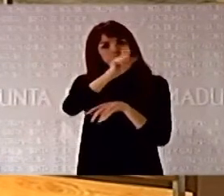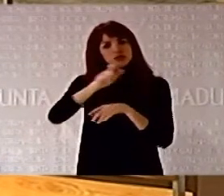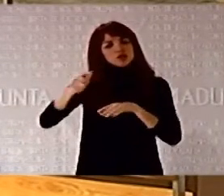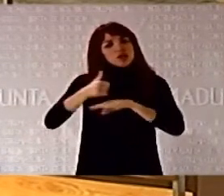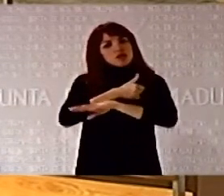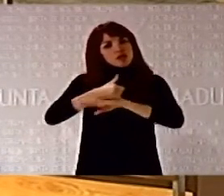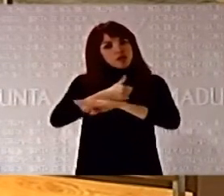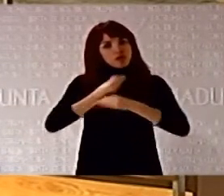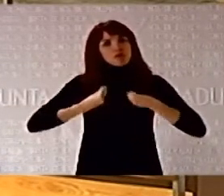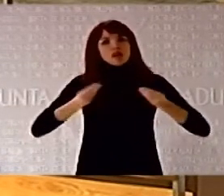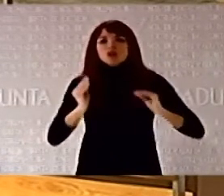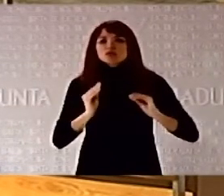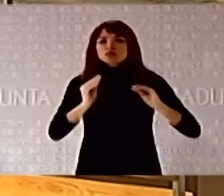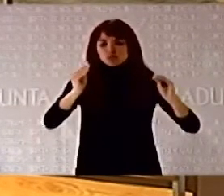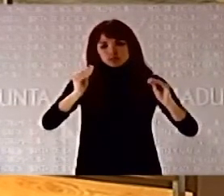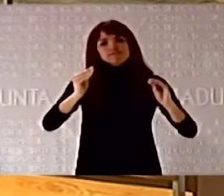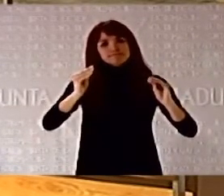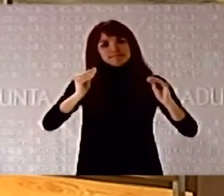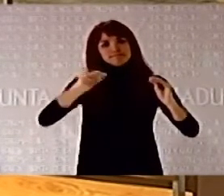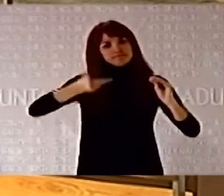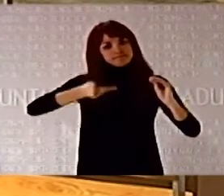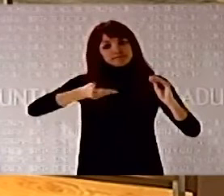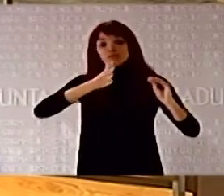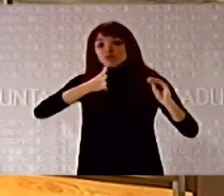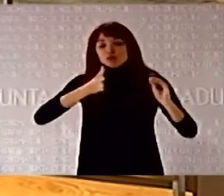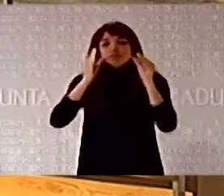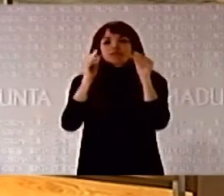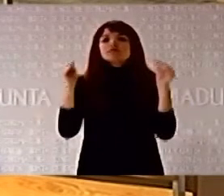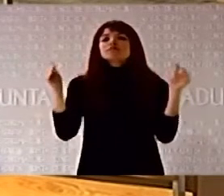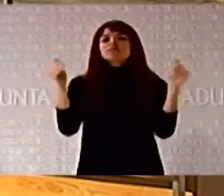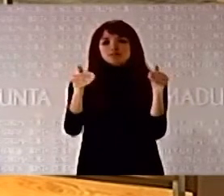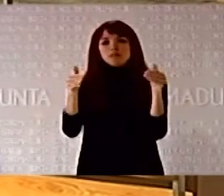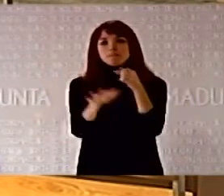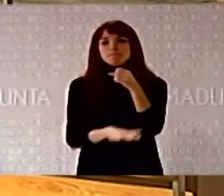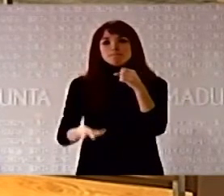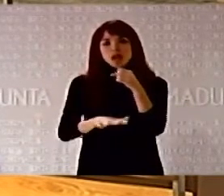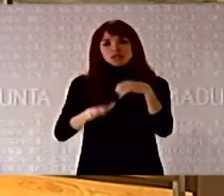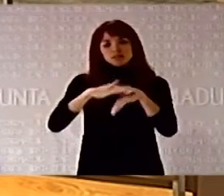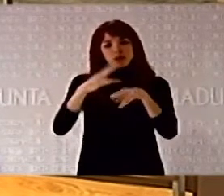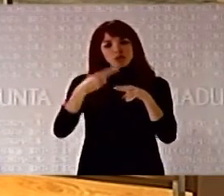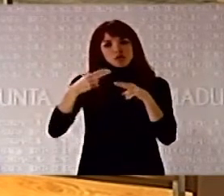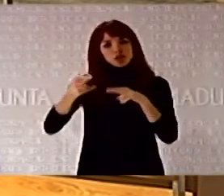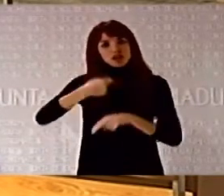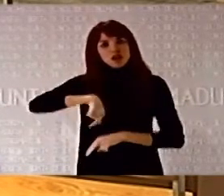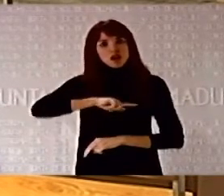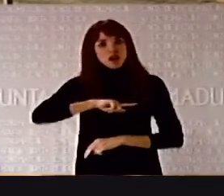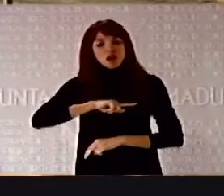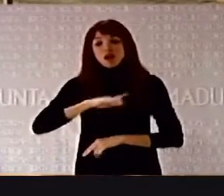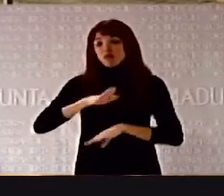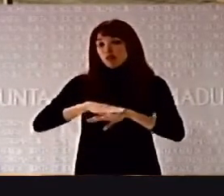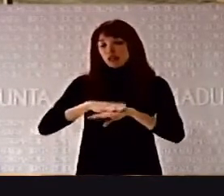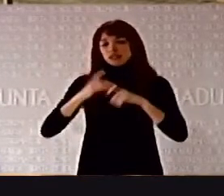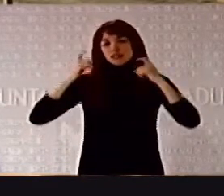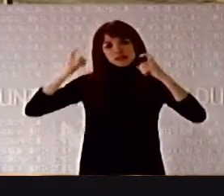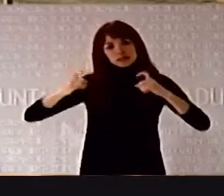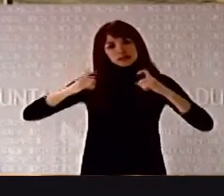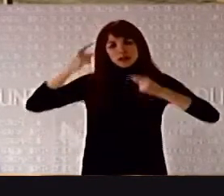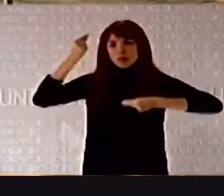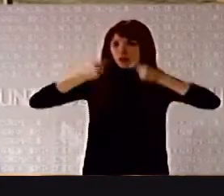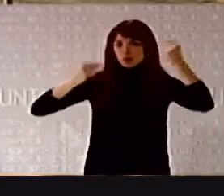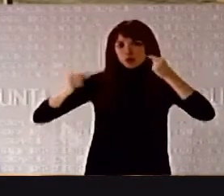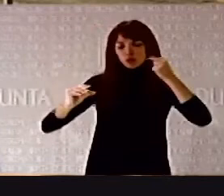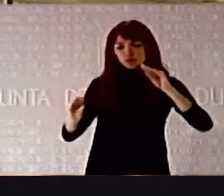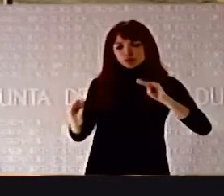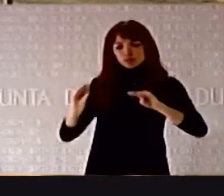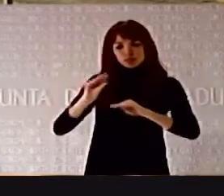y que, en definitiva, son el corazón de nuestras políticas y donde va el mayor esfuerzo presupuestario